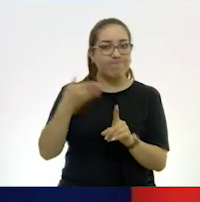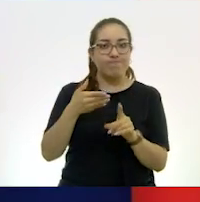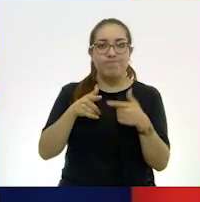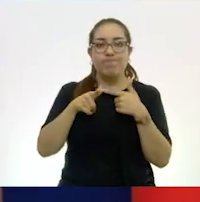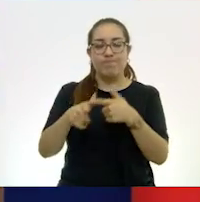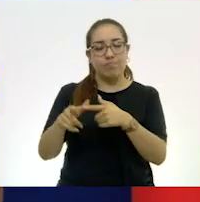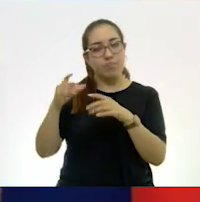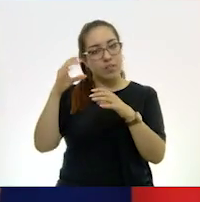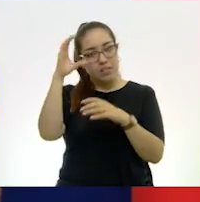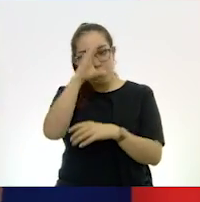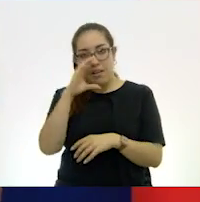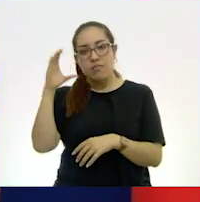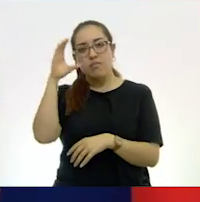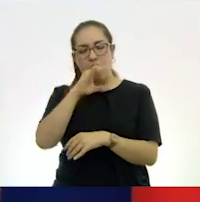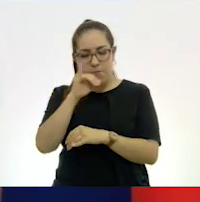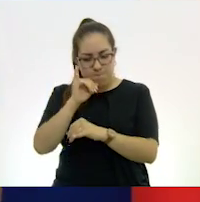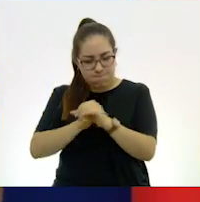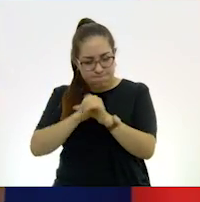los científicos.